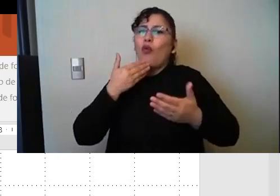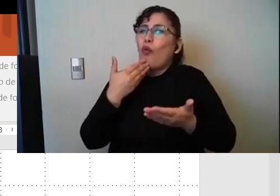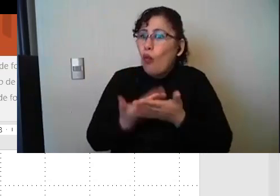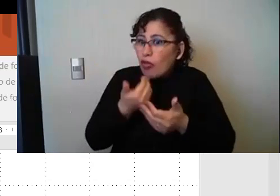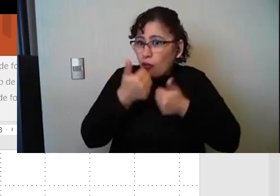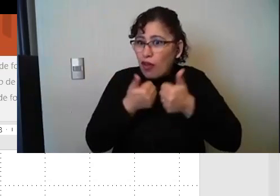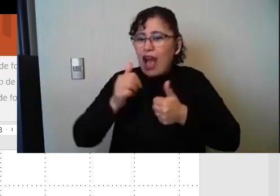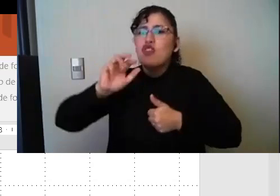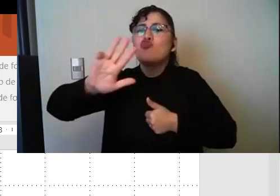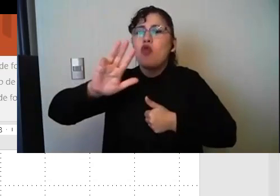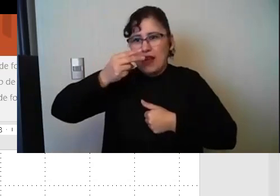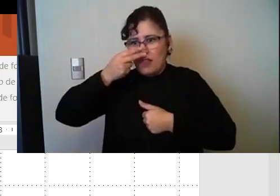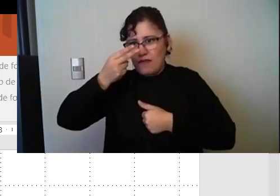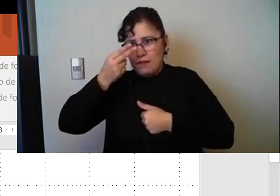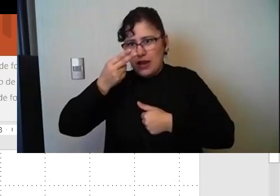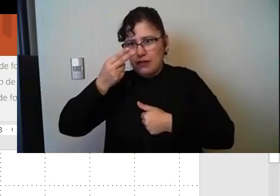noviembre.